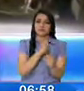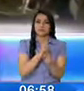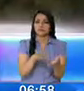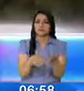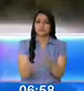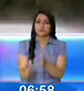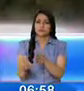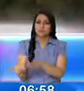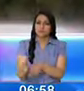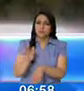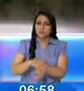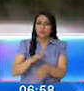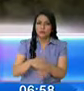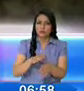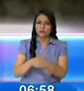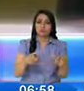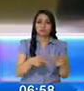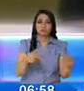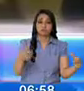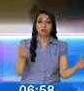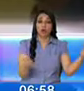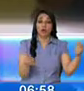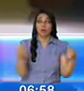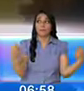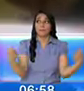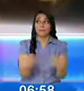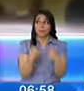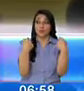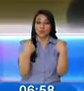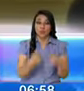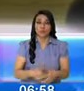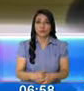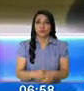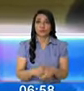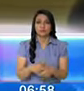de impactarse contra una volqueta. Escuché una explosión.